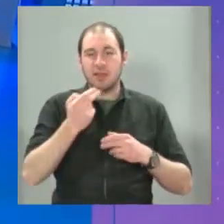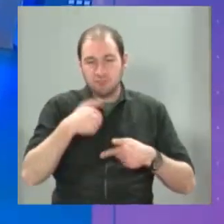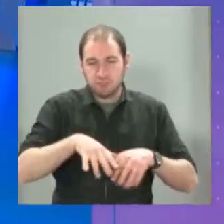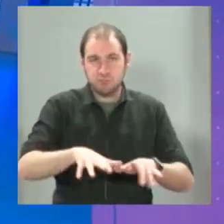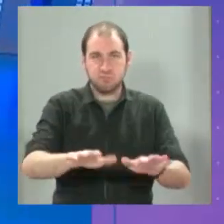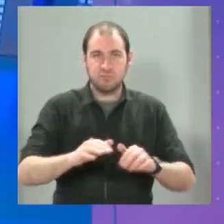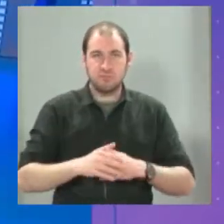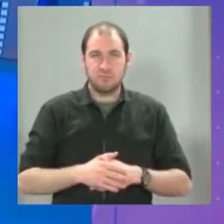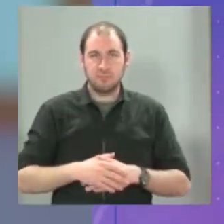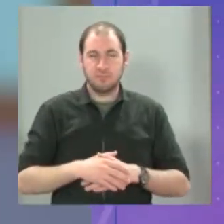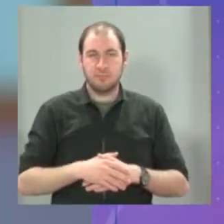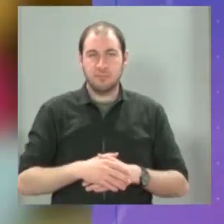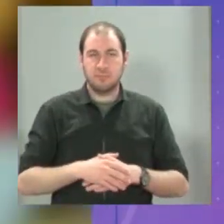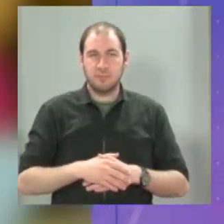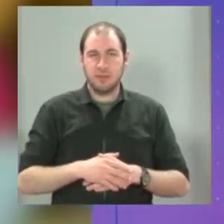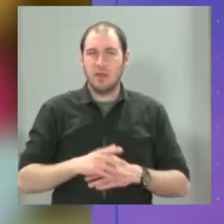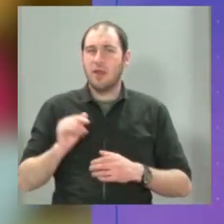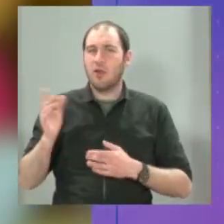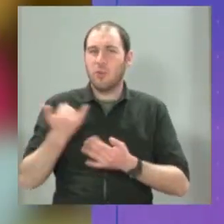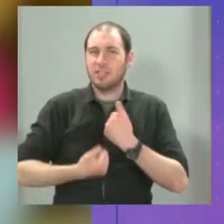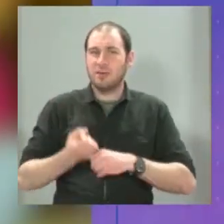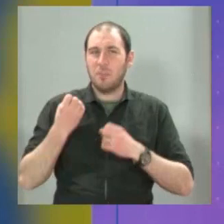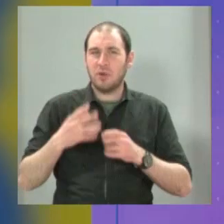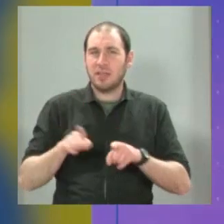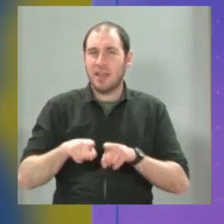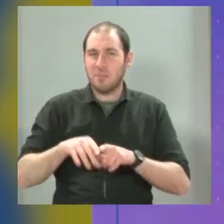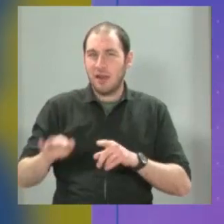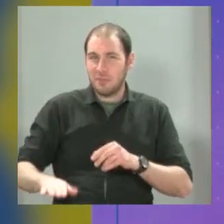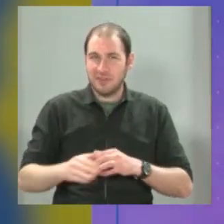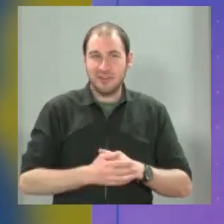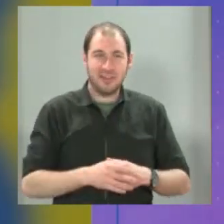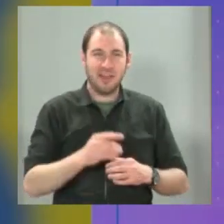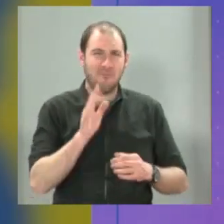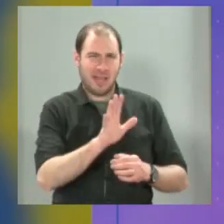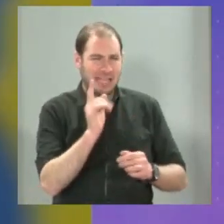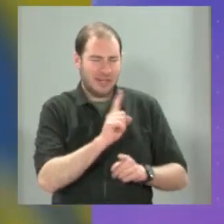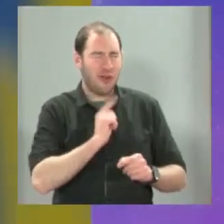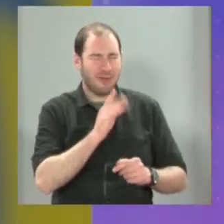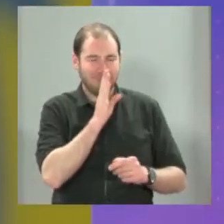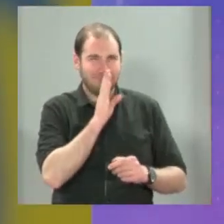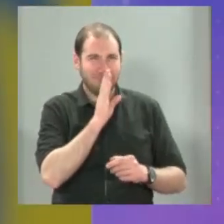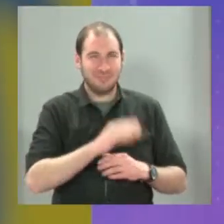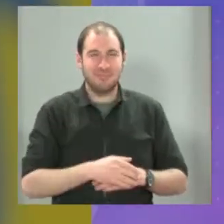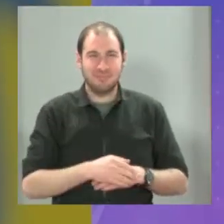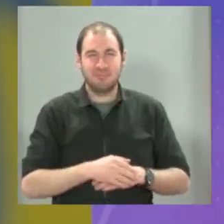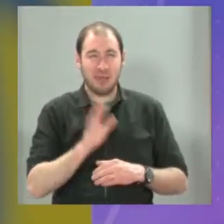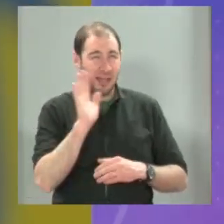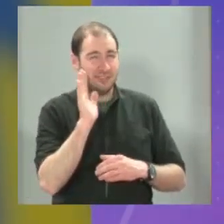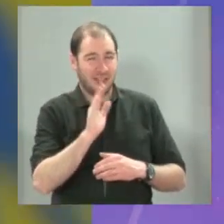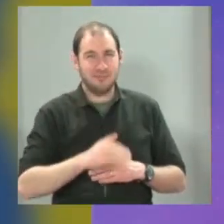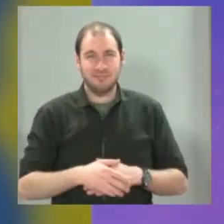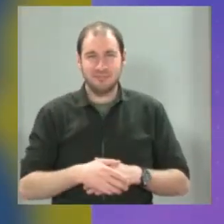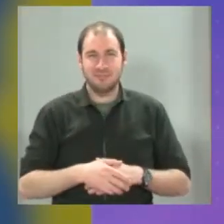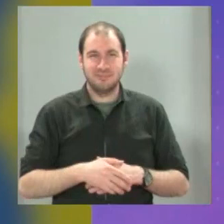de lo que proponía Darwin. Dígame la razón por la que quiere un hermanito menor. No digas venganza, no digas venganza. ¿Ah?